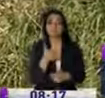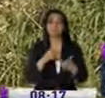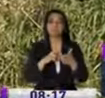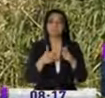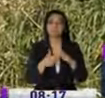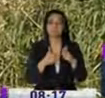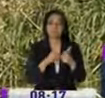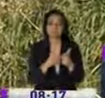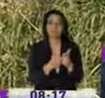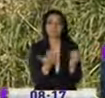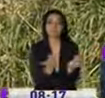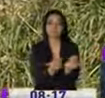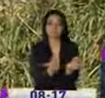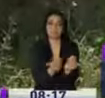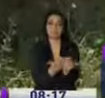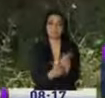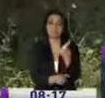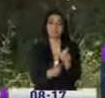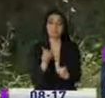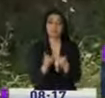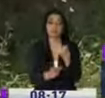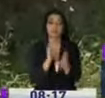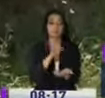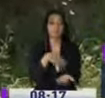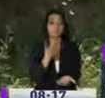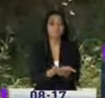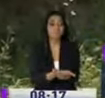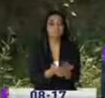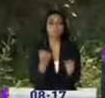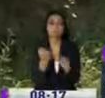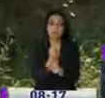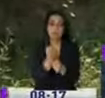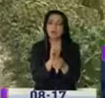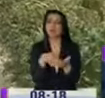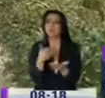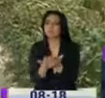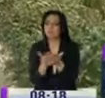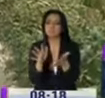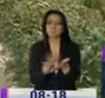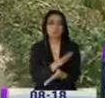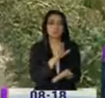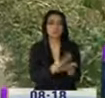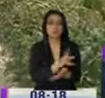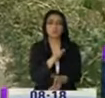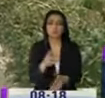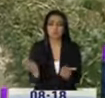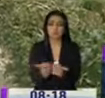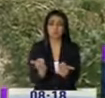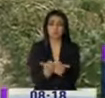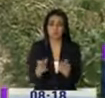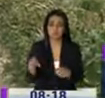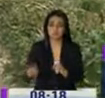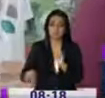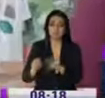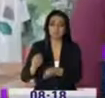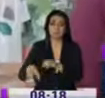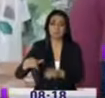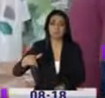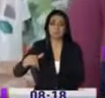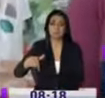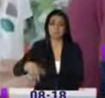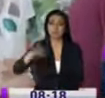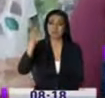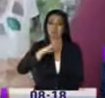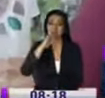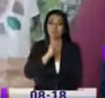basura. Los moradores para dirigirse a sus labores diarias deben pasar por desperdicios que están en la misma vereda. Lo que pasa es que